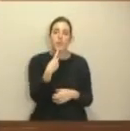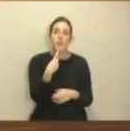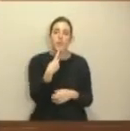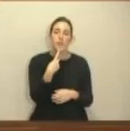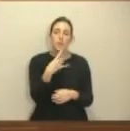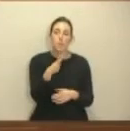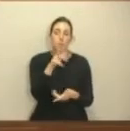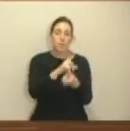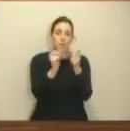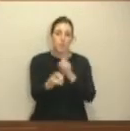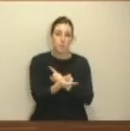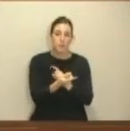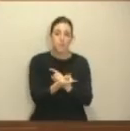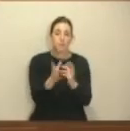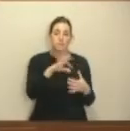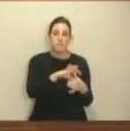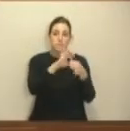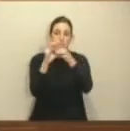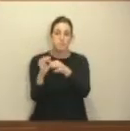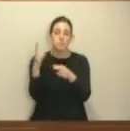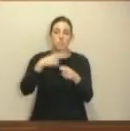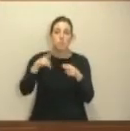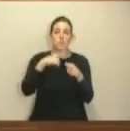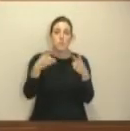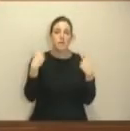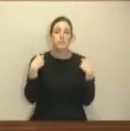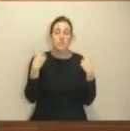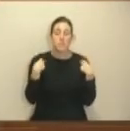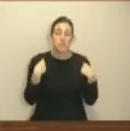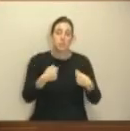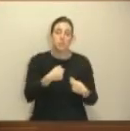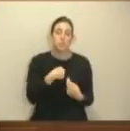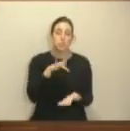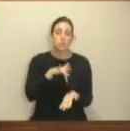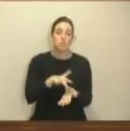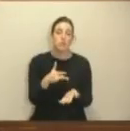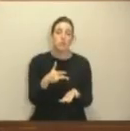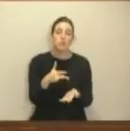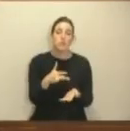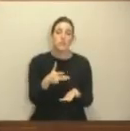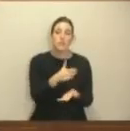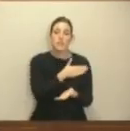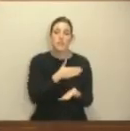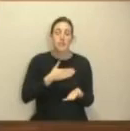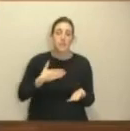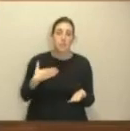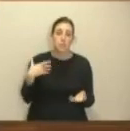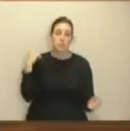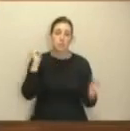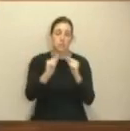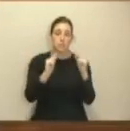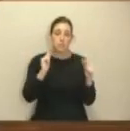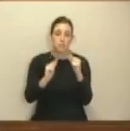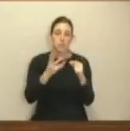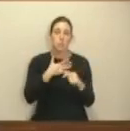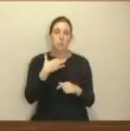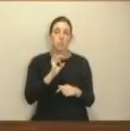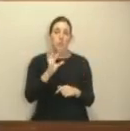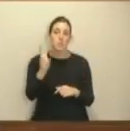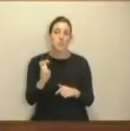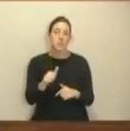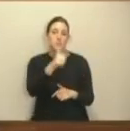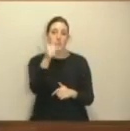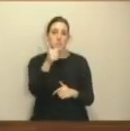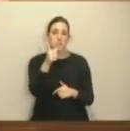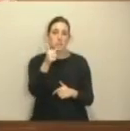para cambiarla. Y respecto a la política fiscal, cuando queramos hacer un debate, probablemente es más práctico hacerlo en campaña